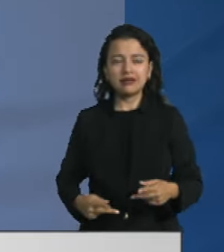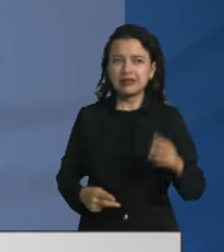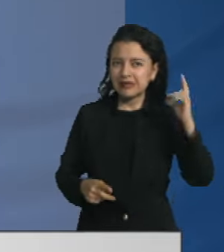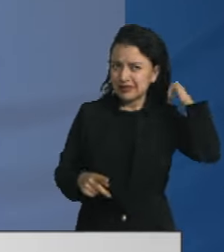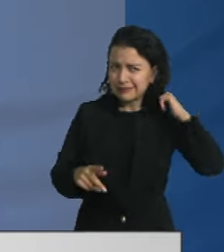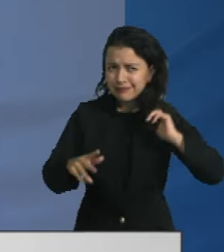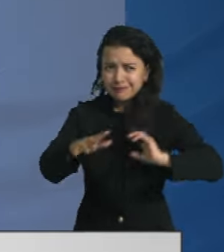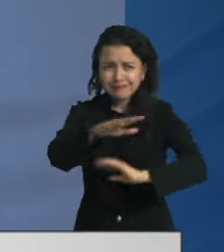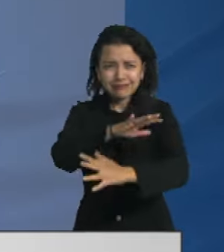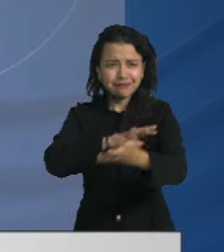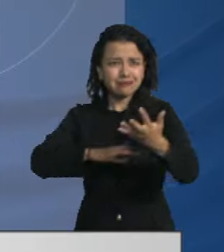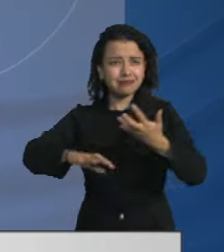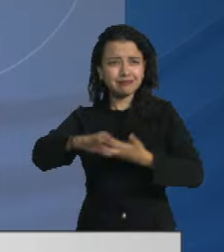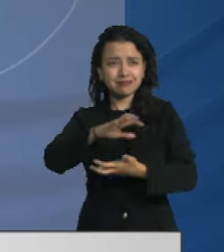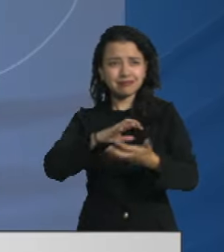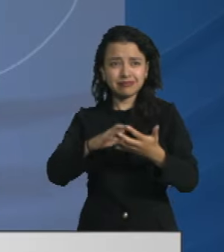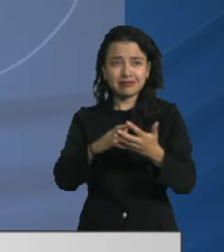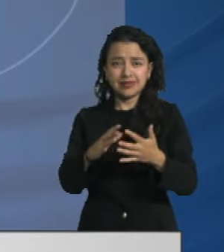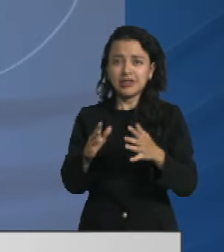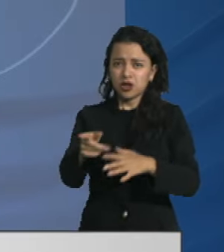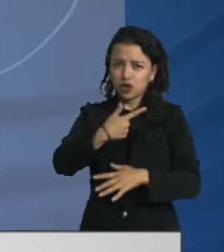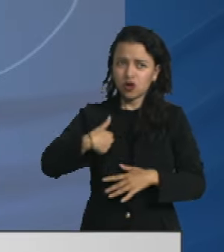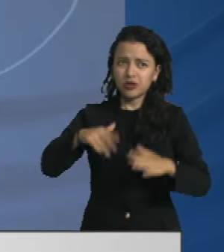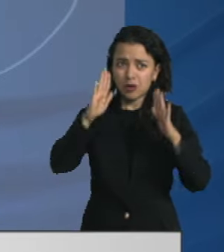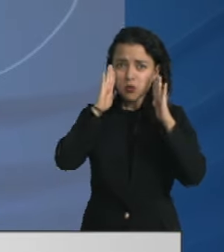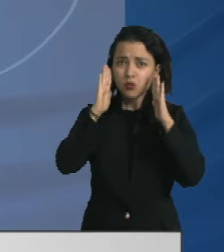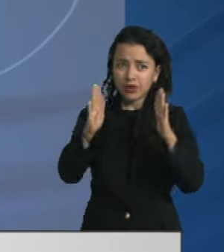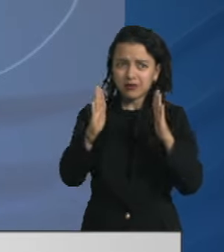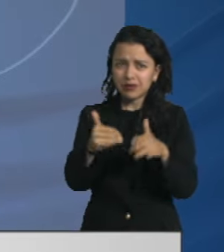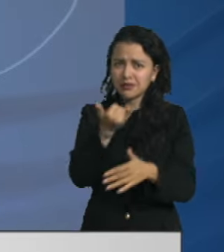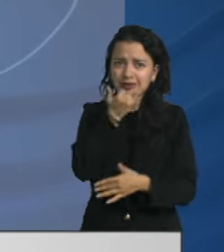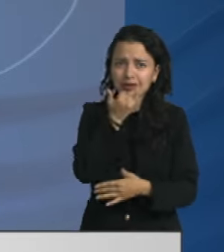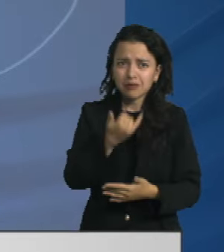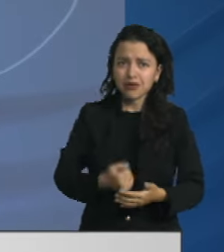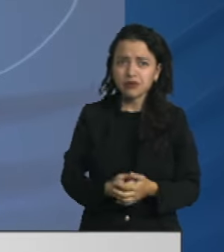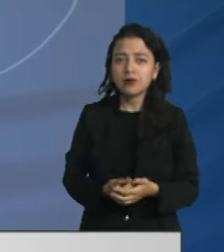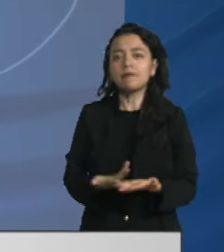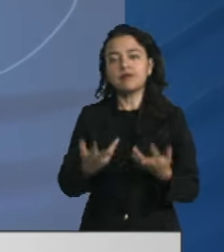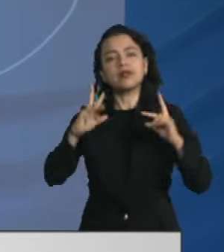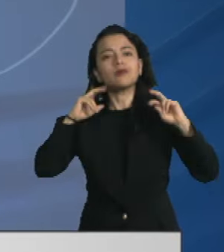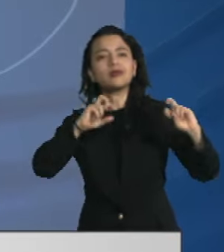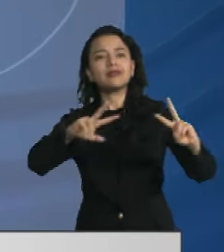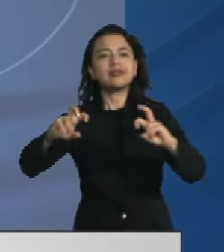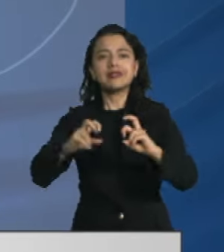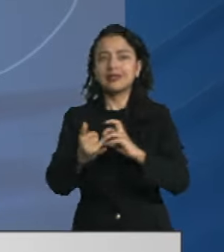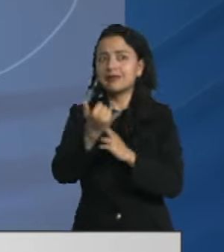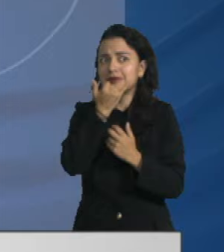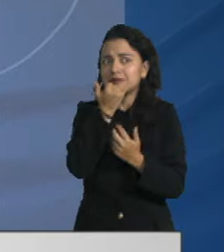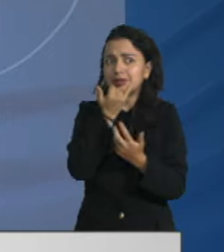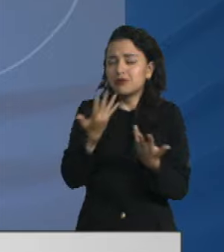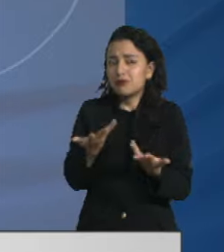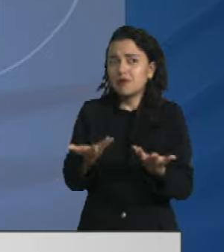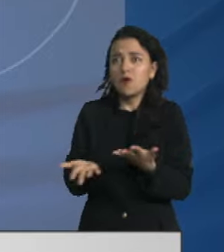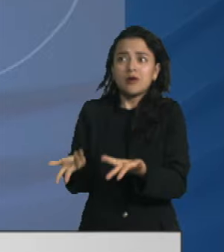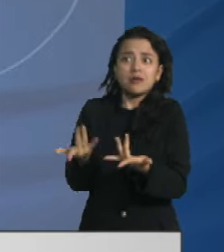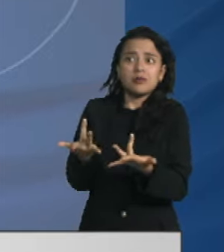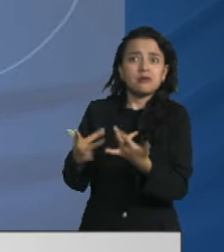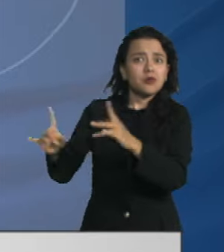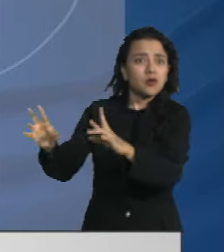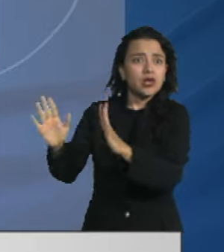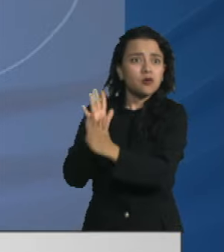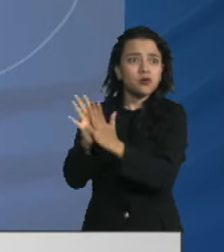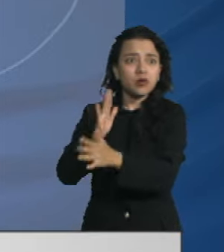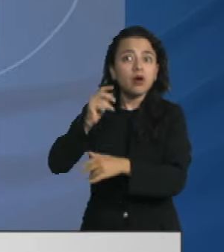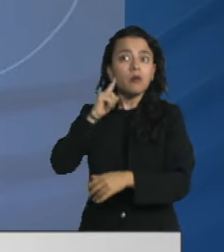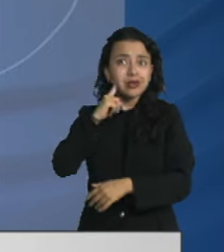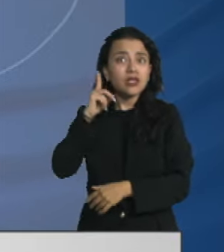controlar a estos delincuentes. Estamos muy atentos, ya la Policía Metropolitana de Bogotá está adelantando las investigaciones para determinar qué fue lo que ocurrió, porque también se